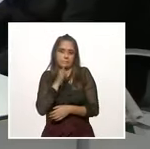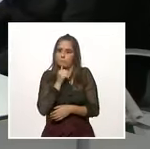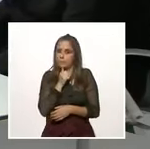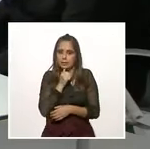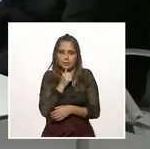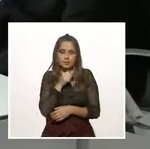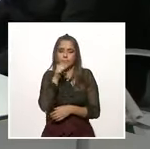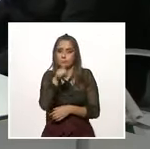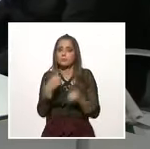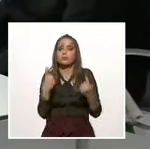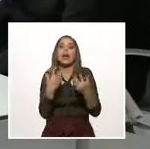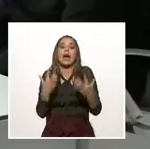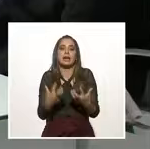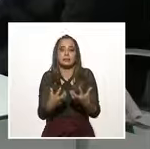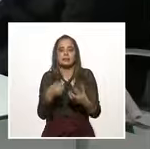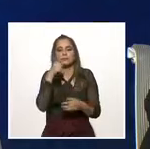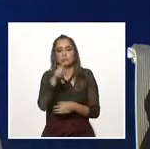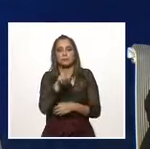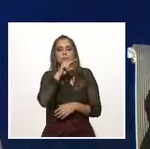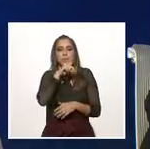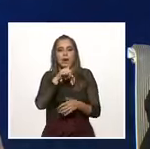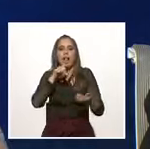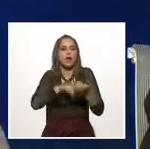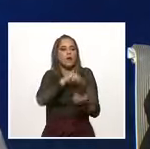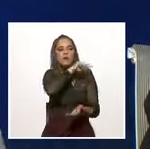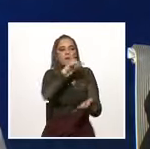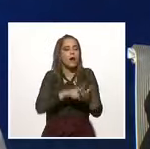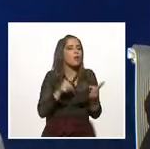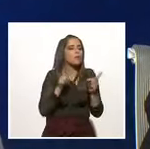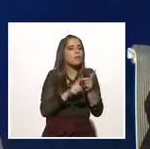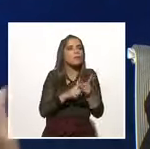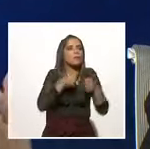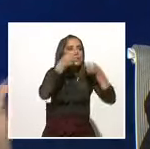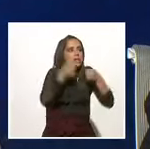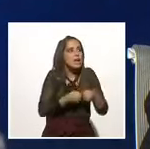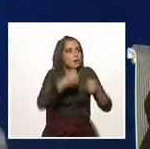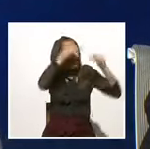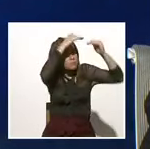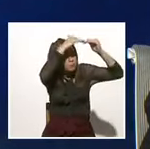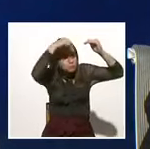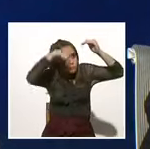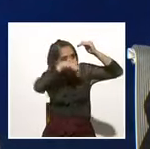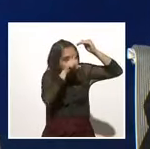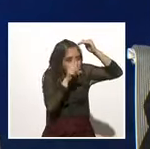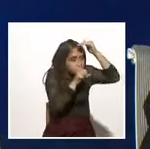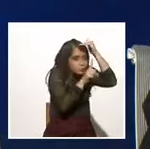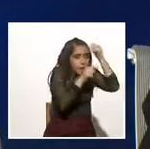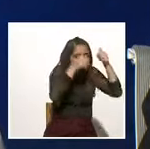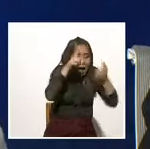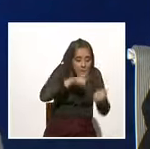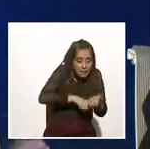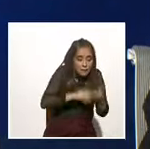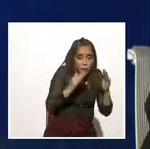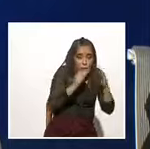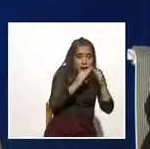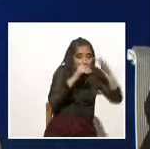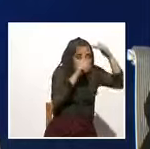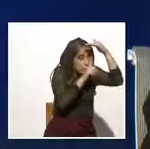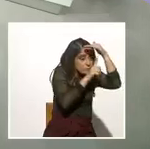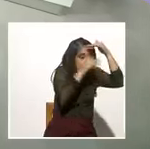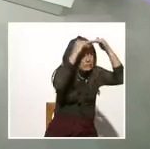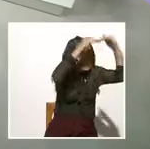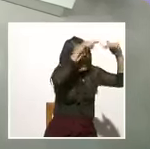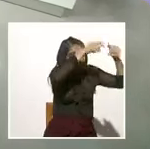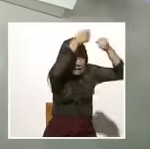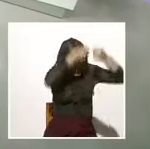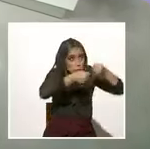que tienes que hacer es replegarte a las zonas de menor riesgo al interior de tu vivienda, ¿no? Tal